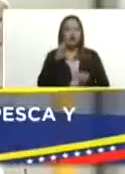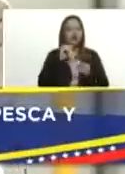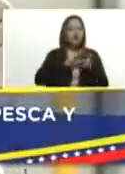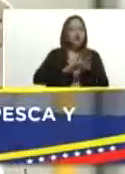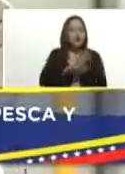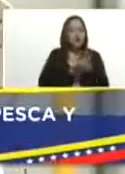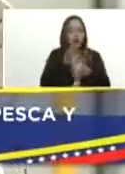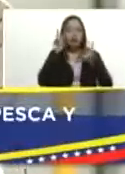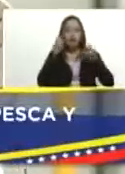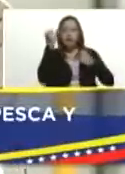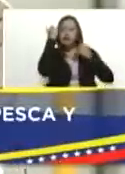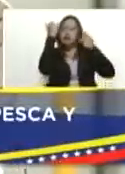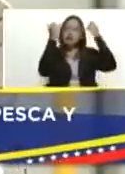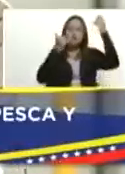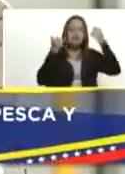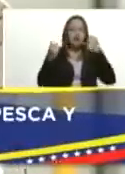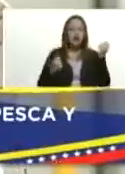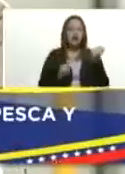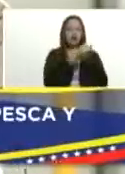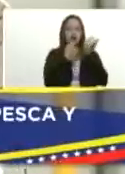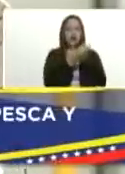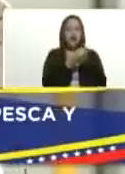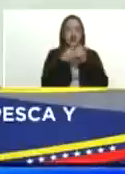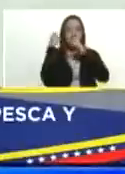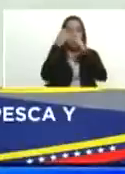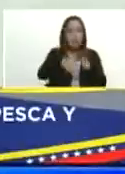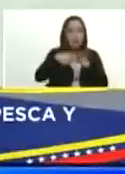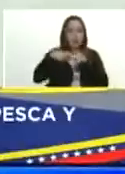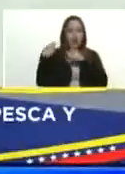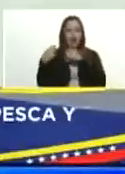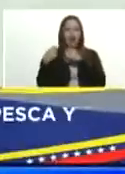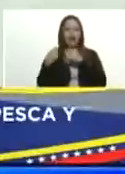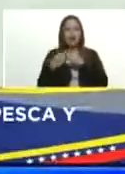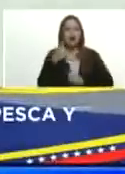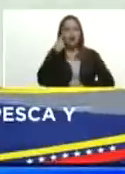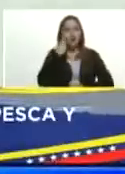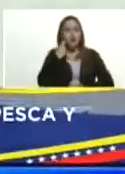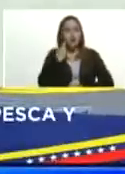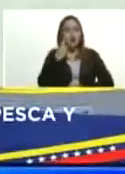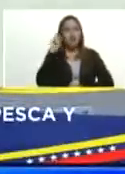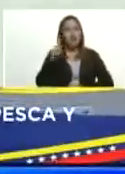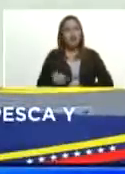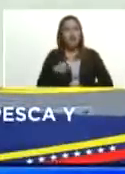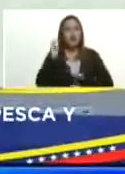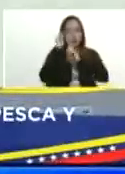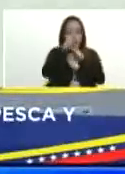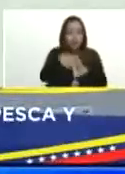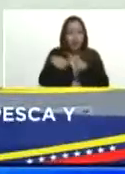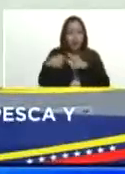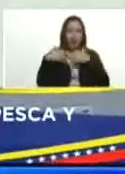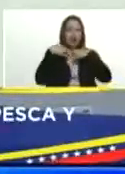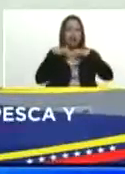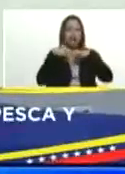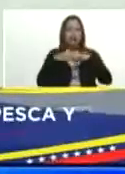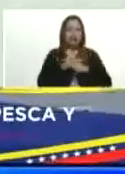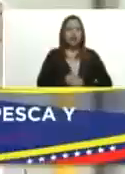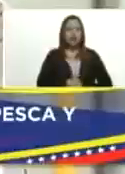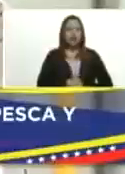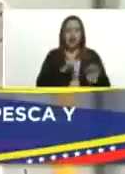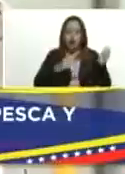creativas para apoyar la pesca artesanal, para apoyar la pesca industrial, para